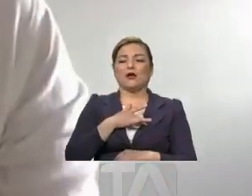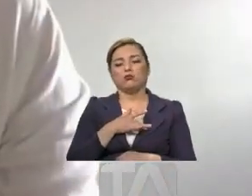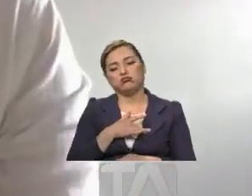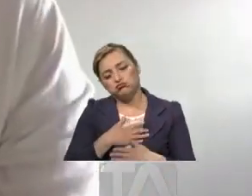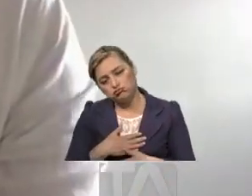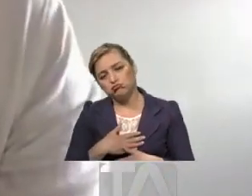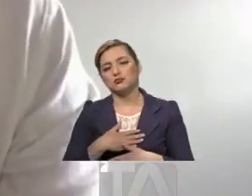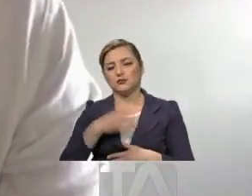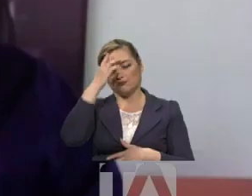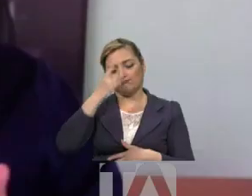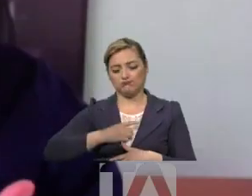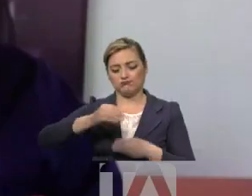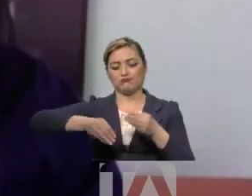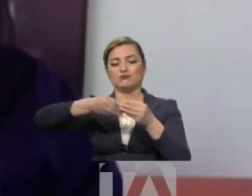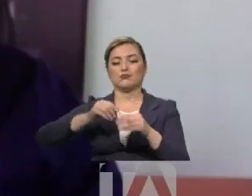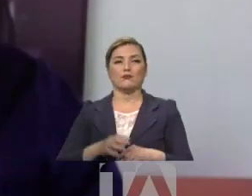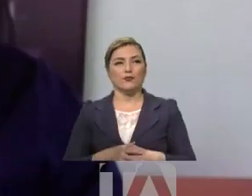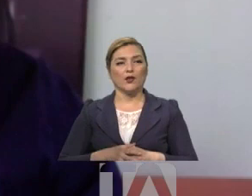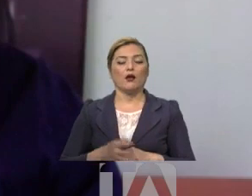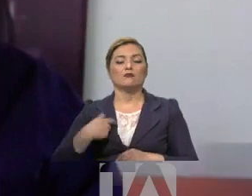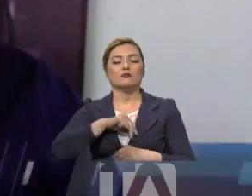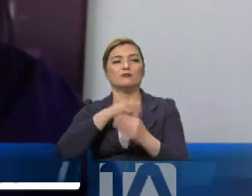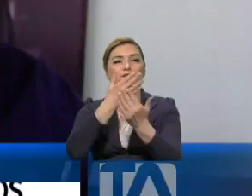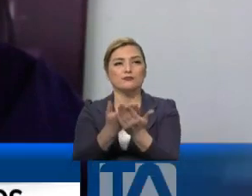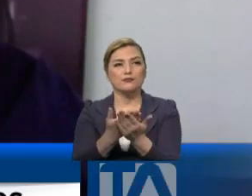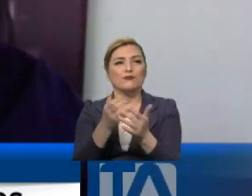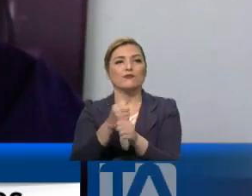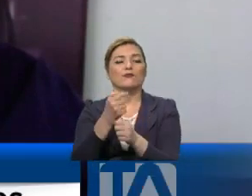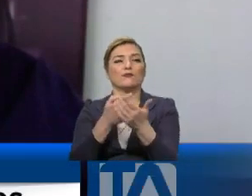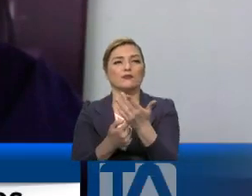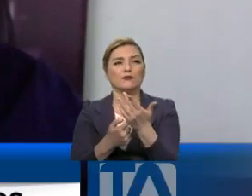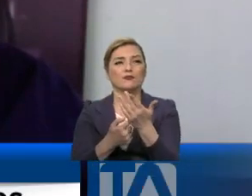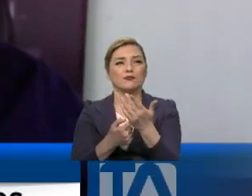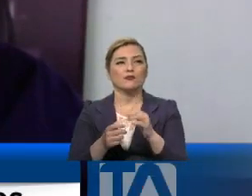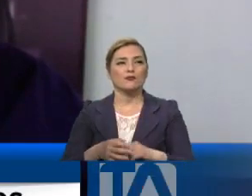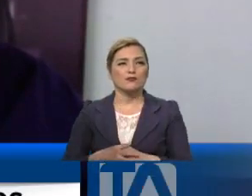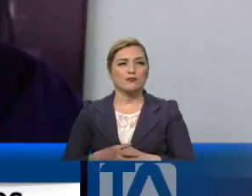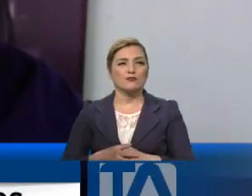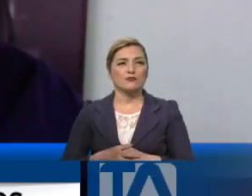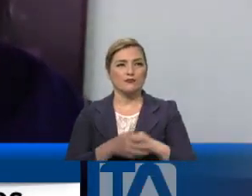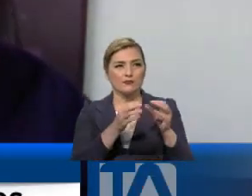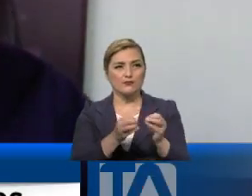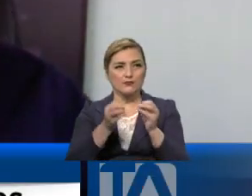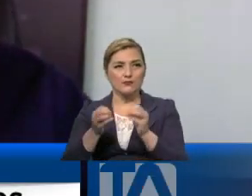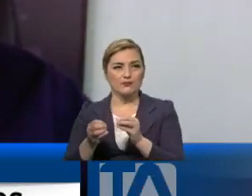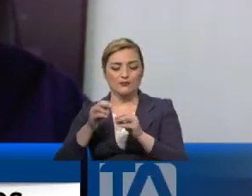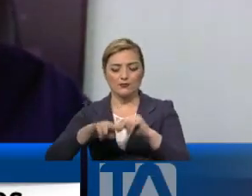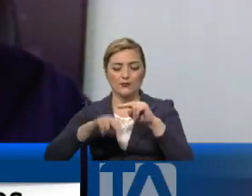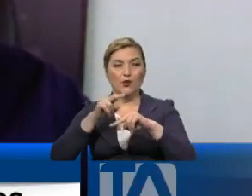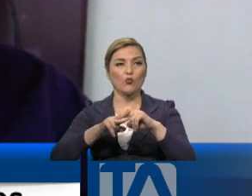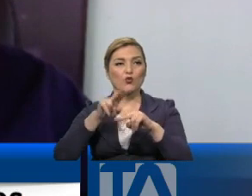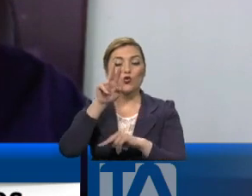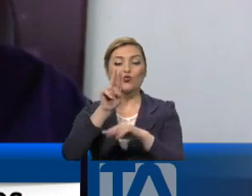se decidan a invertir. Nosotros hemos planteado que lo que se debe hacer es un crecimiento ordenado en altura. Se utiliza apenas